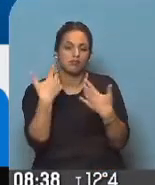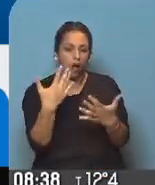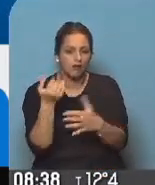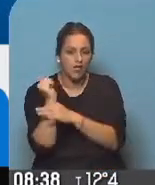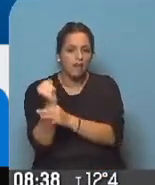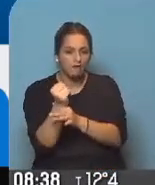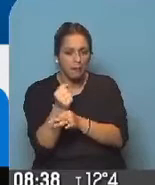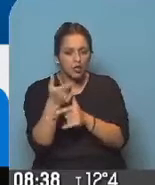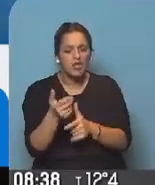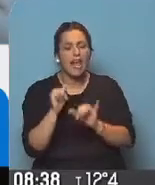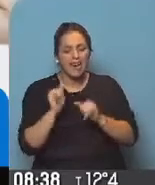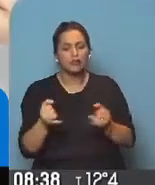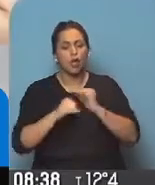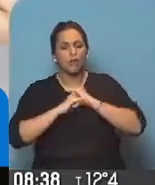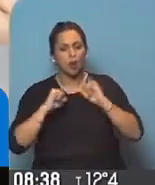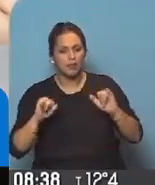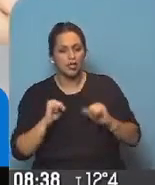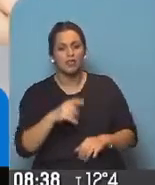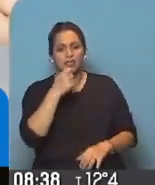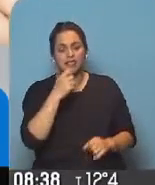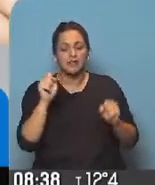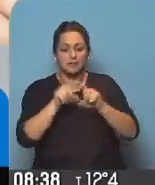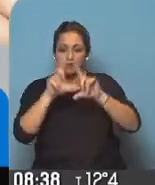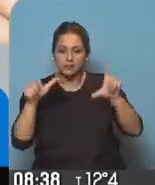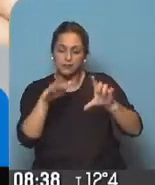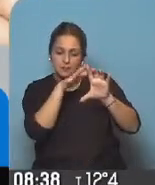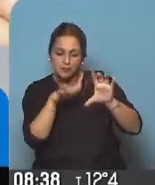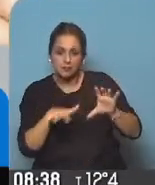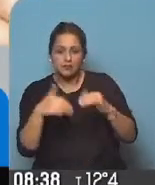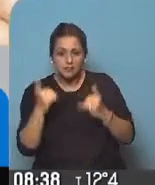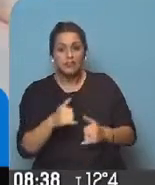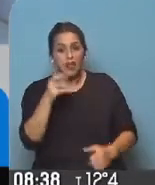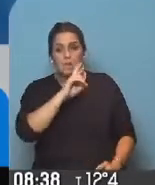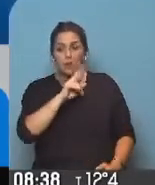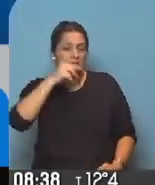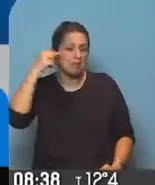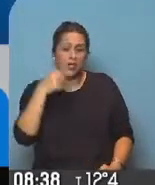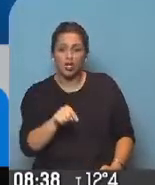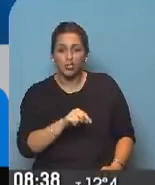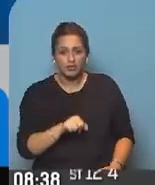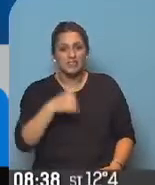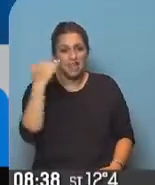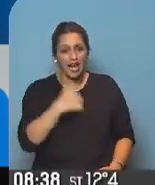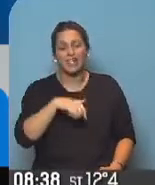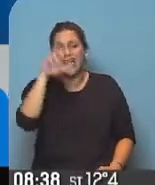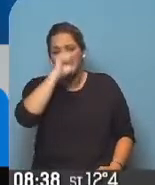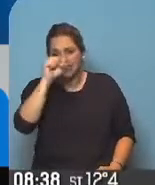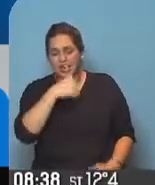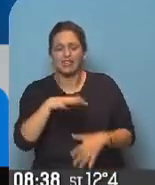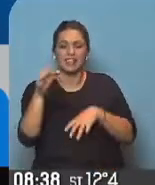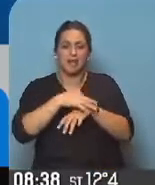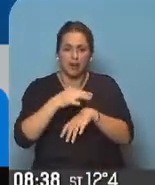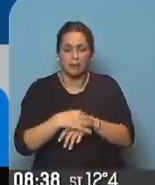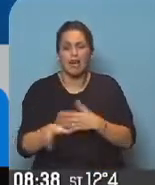la campaña si entras y ves la campaña completa hay mujeres desconocidas hay arquitectos enfermeras